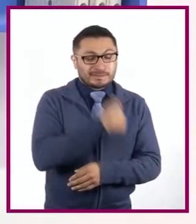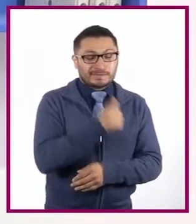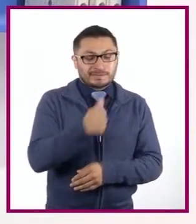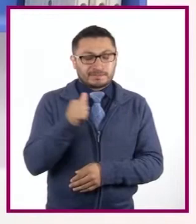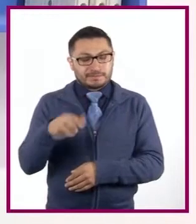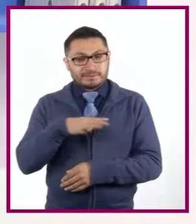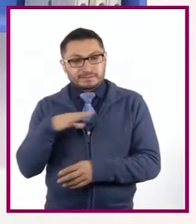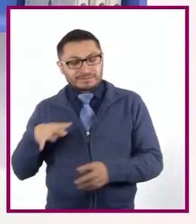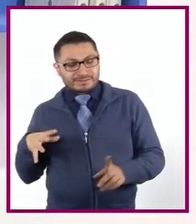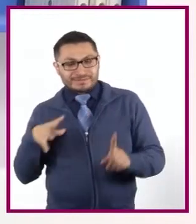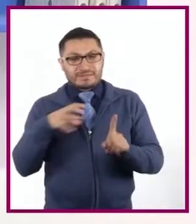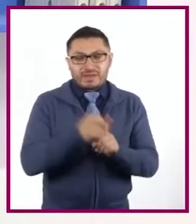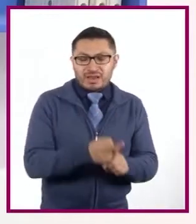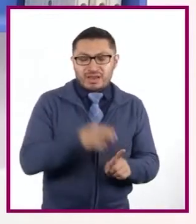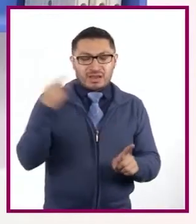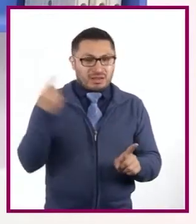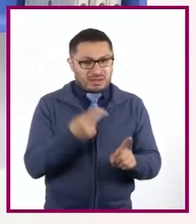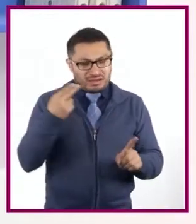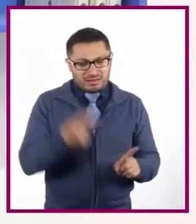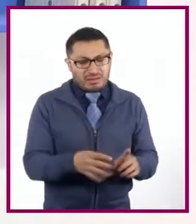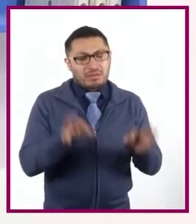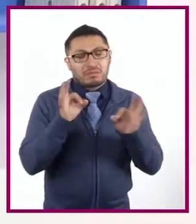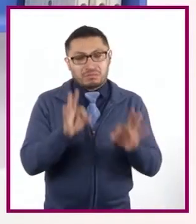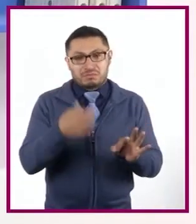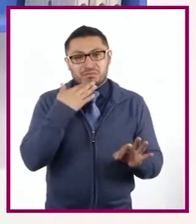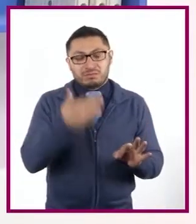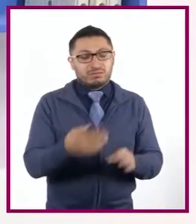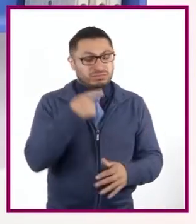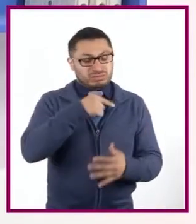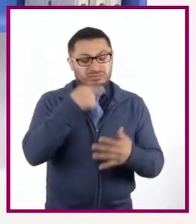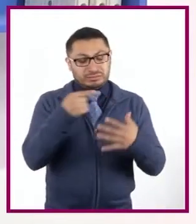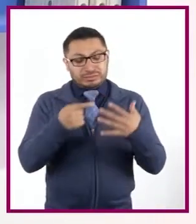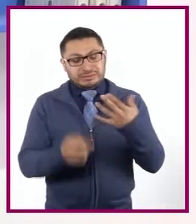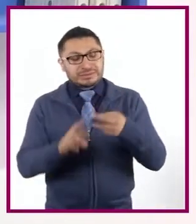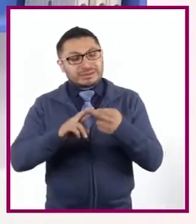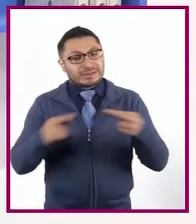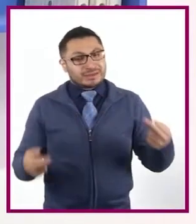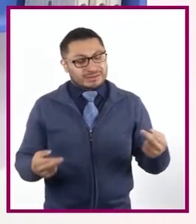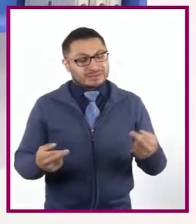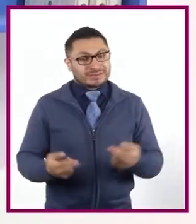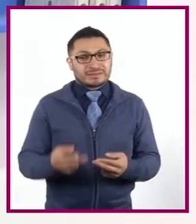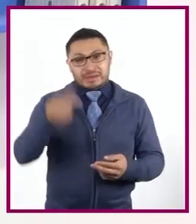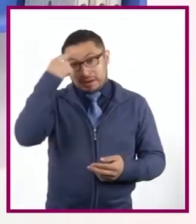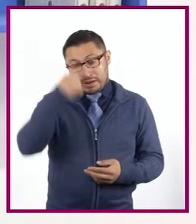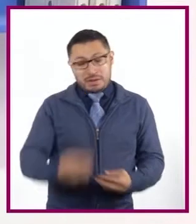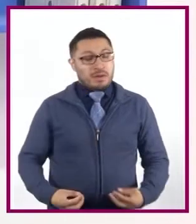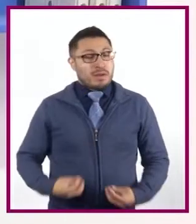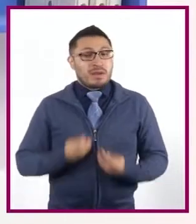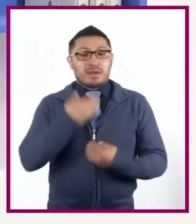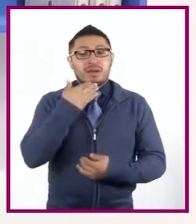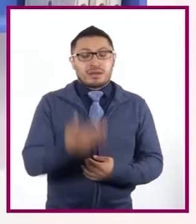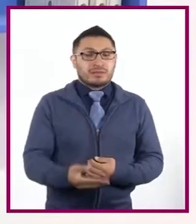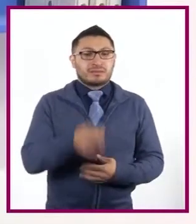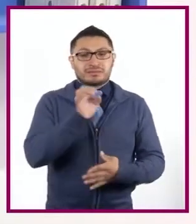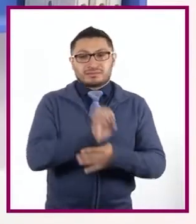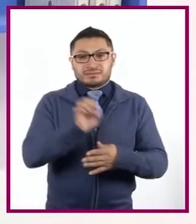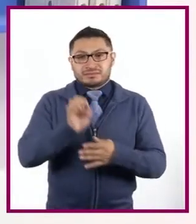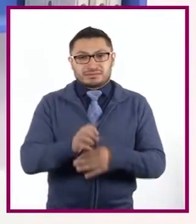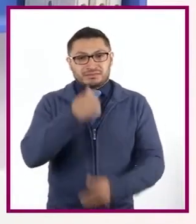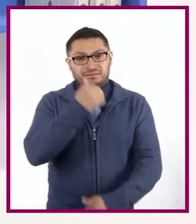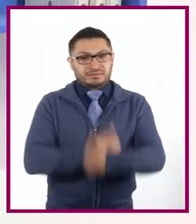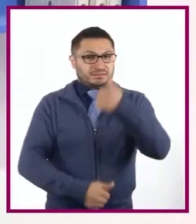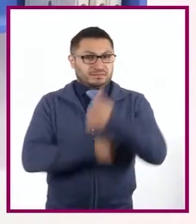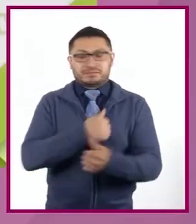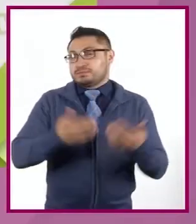puede conseguir la cantidad suficiente de todos los recursos que necesita para vivir, simplemente